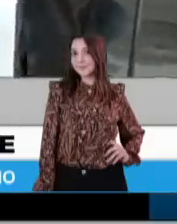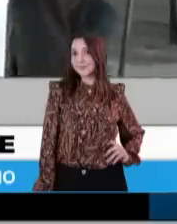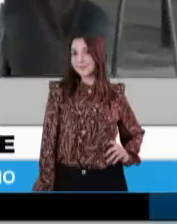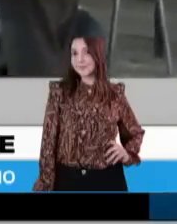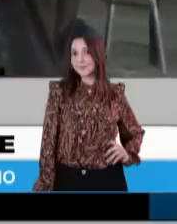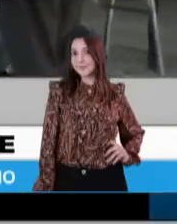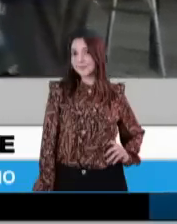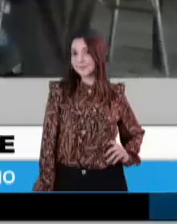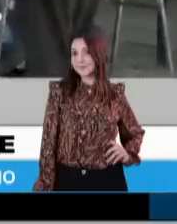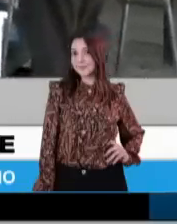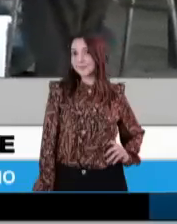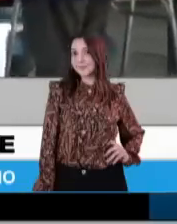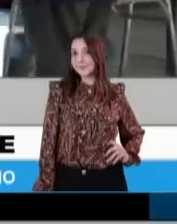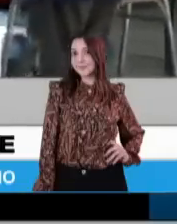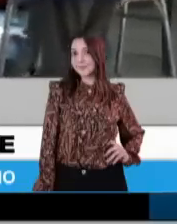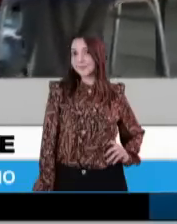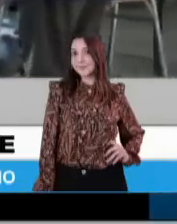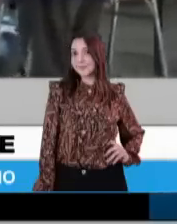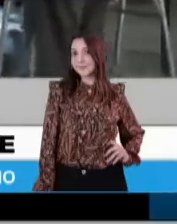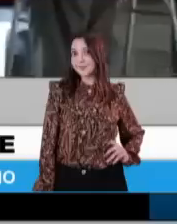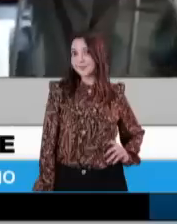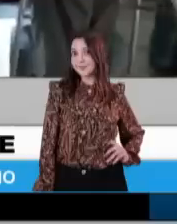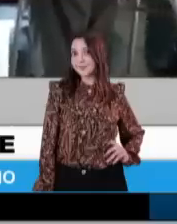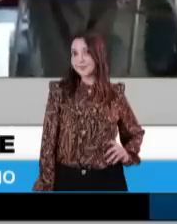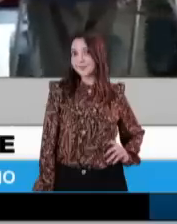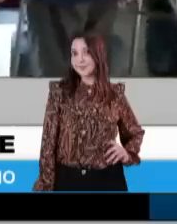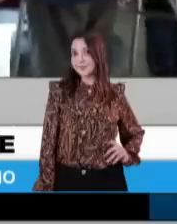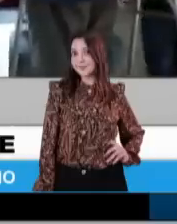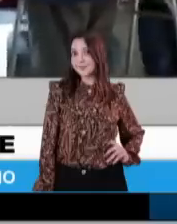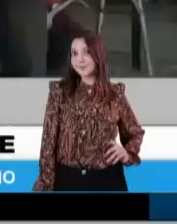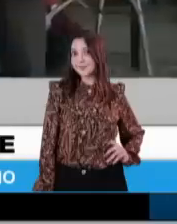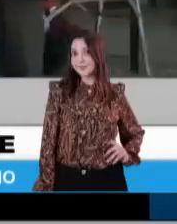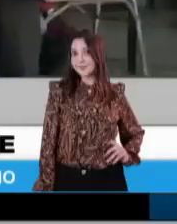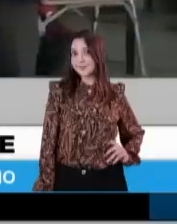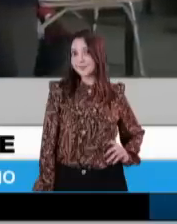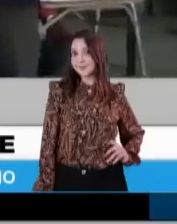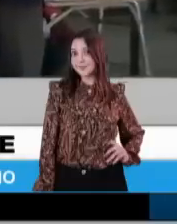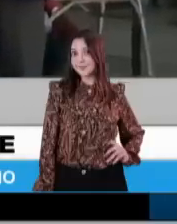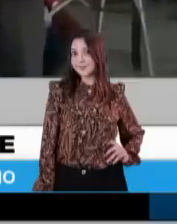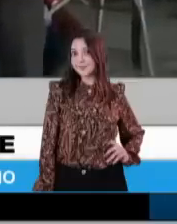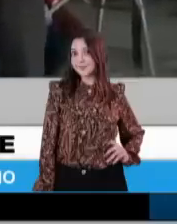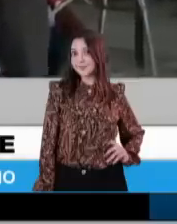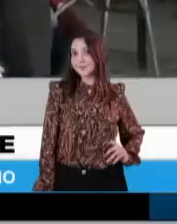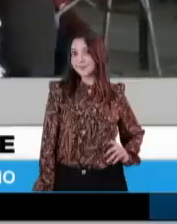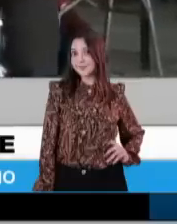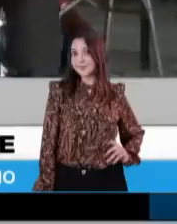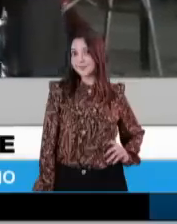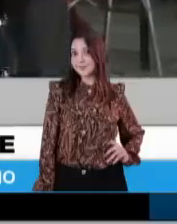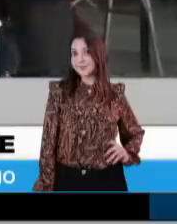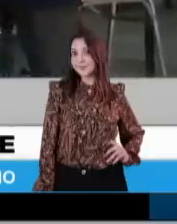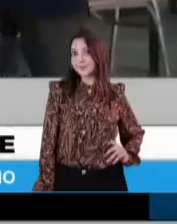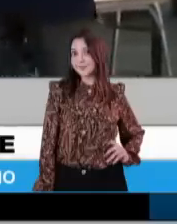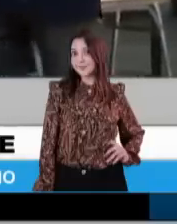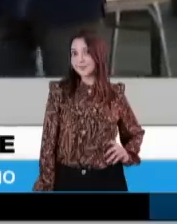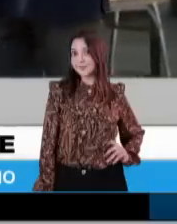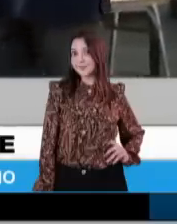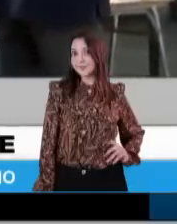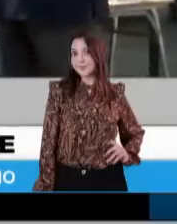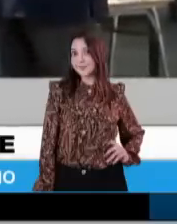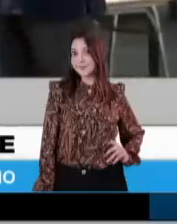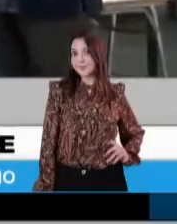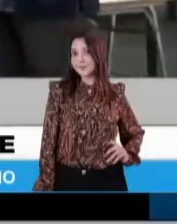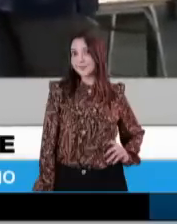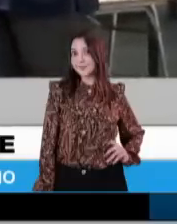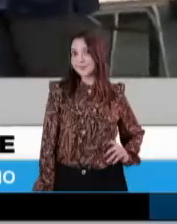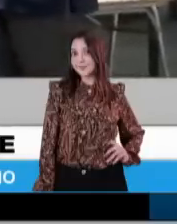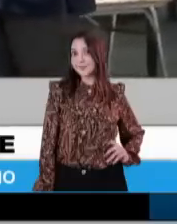hecho. Sí. Y por lo tanto él dice, revisar a fondo el rol del presidente de la República y del llamado bicameralismo asimétrico. Dice